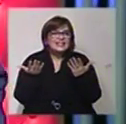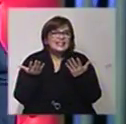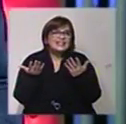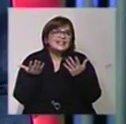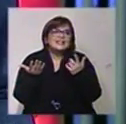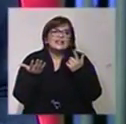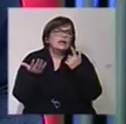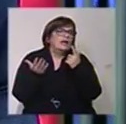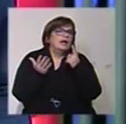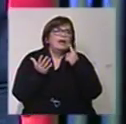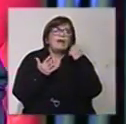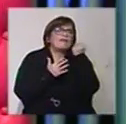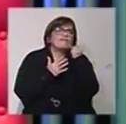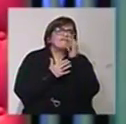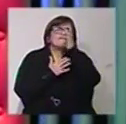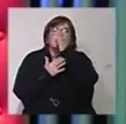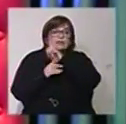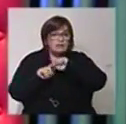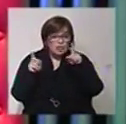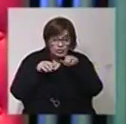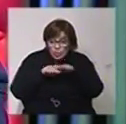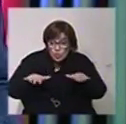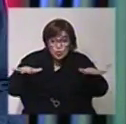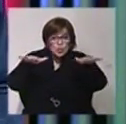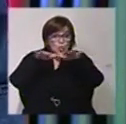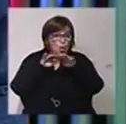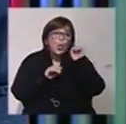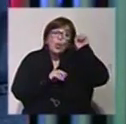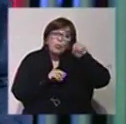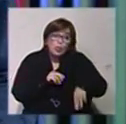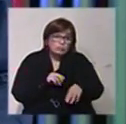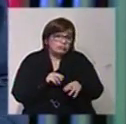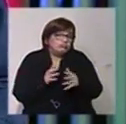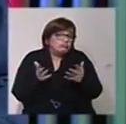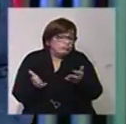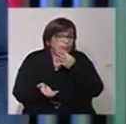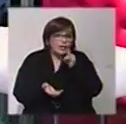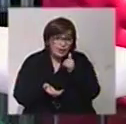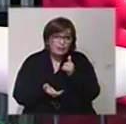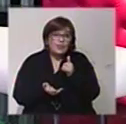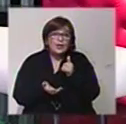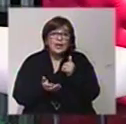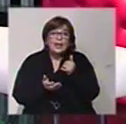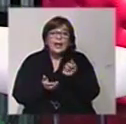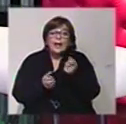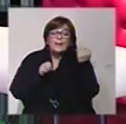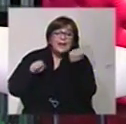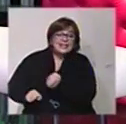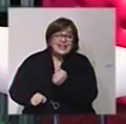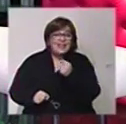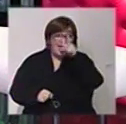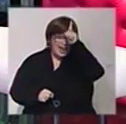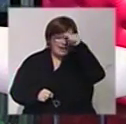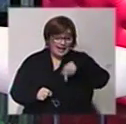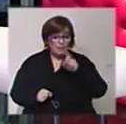llegar a los grandes lugares y ya quería ir a esos lugares que nadie posaría el ojo. Por ejemplo, la parrillada El Alemán en Montevideo,